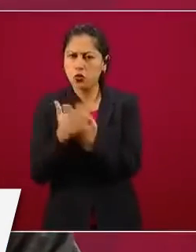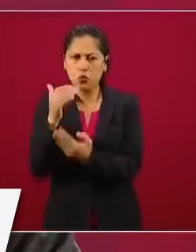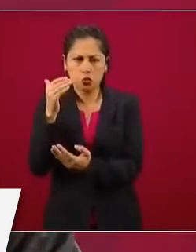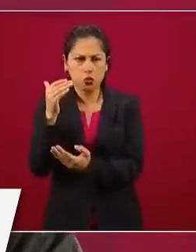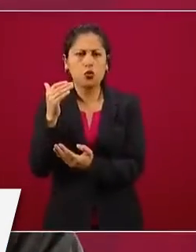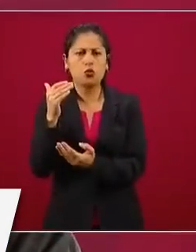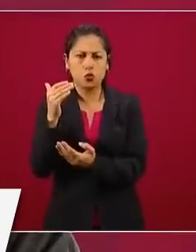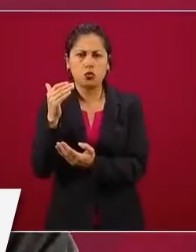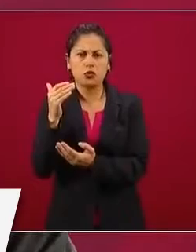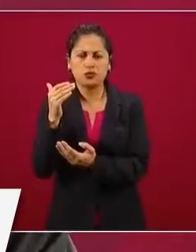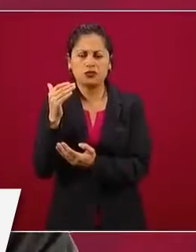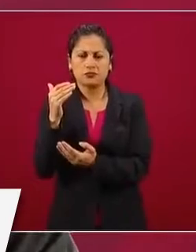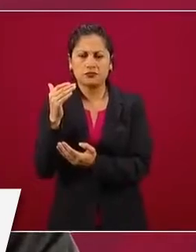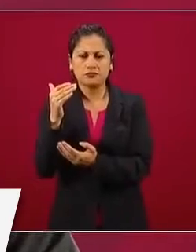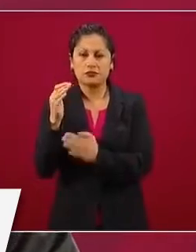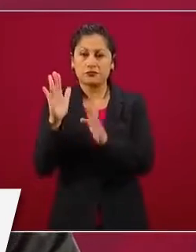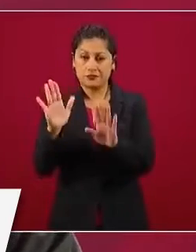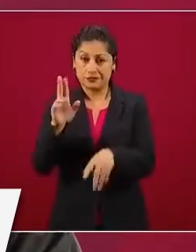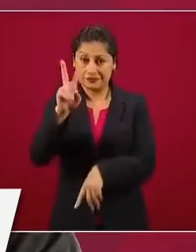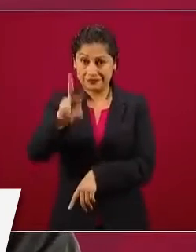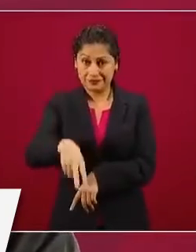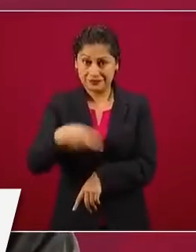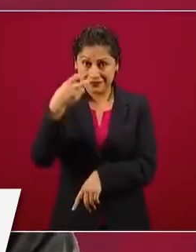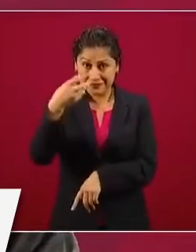para conocer cómo ha sido la tala